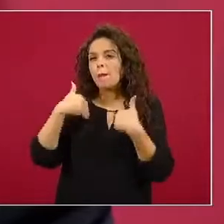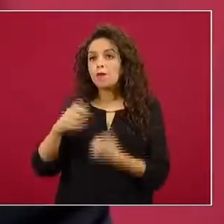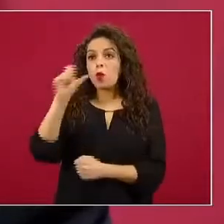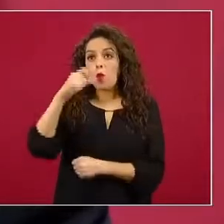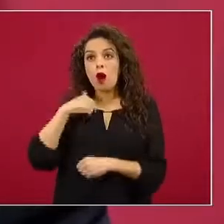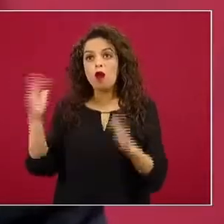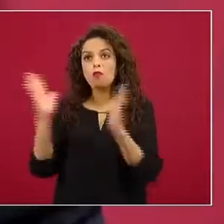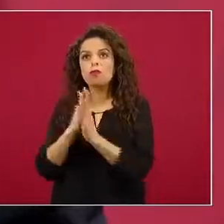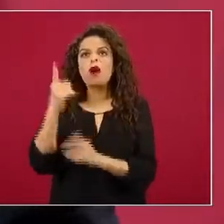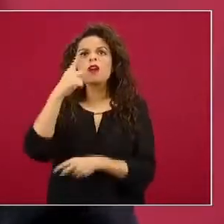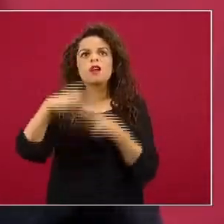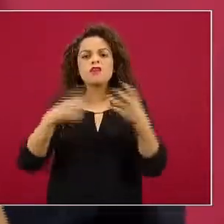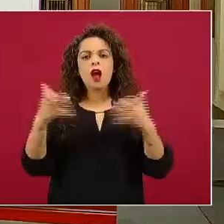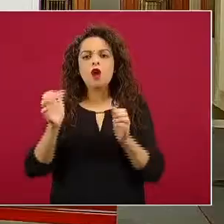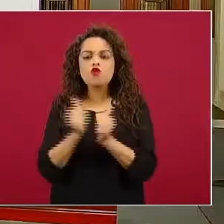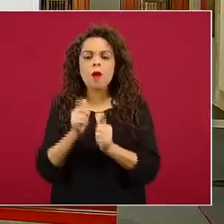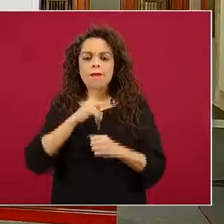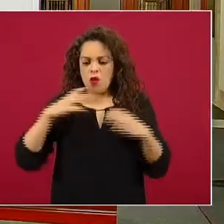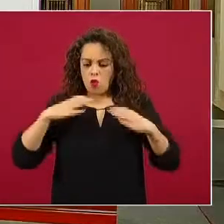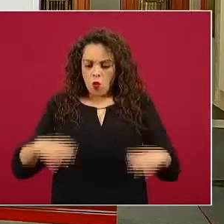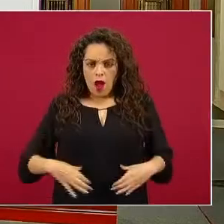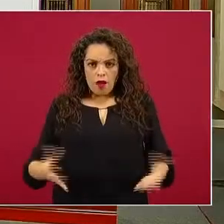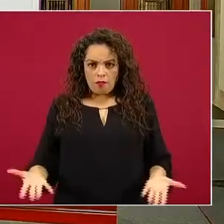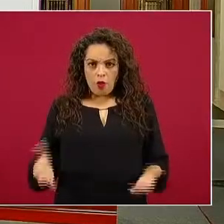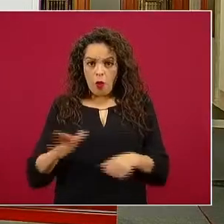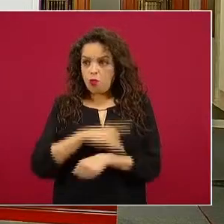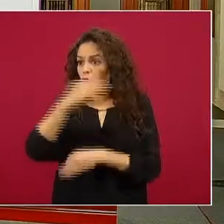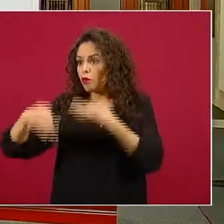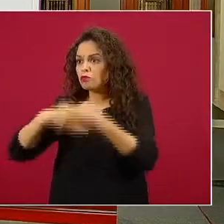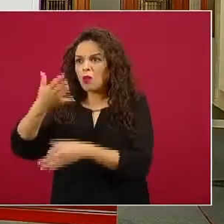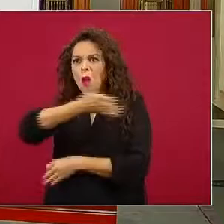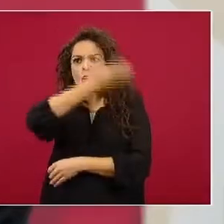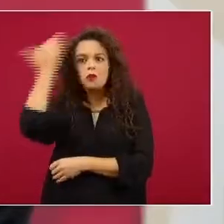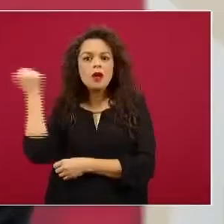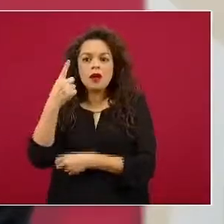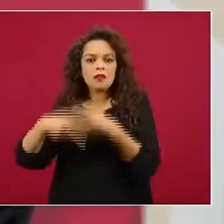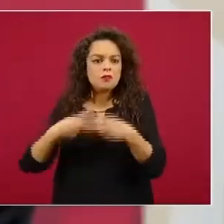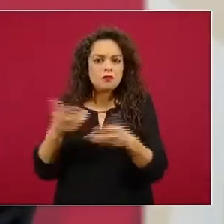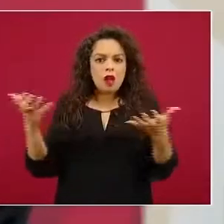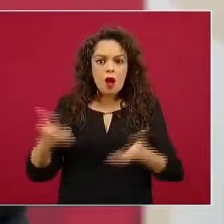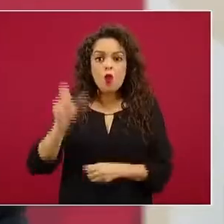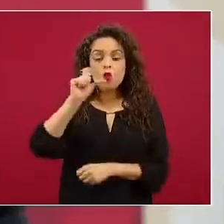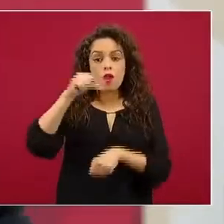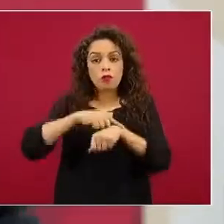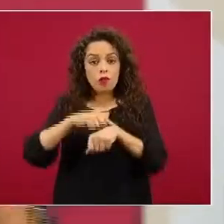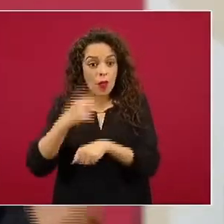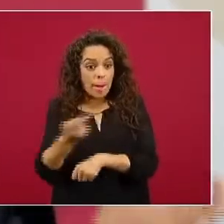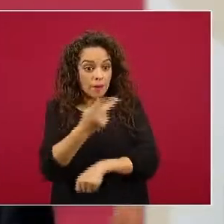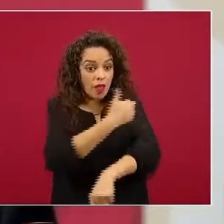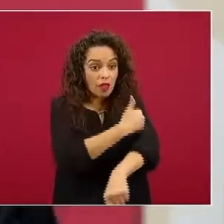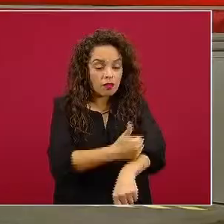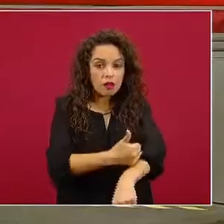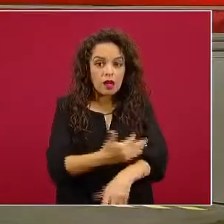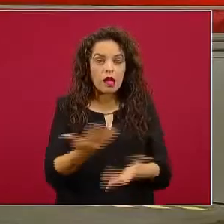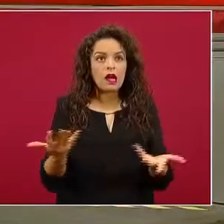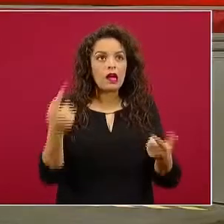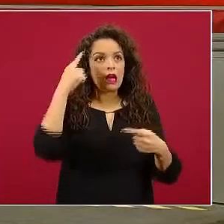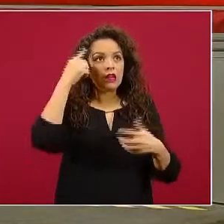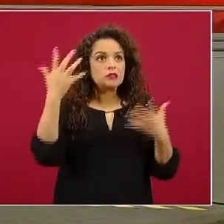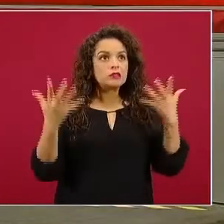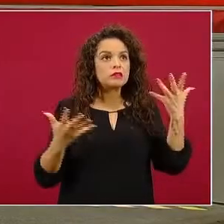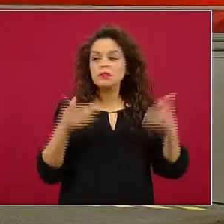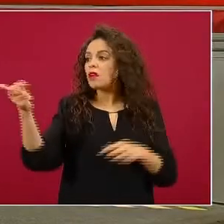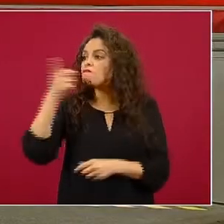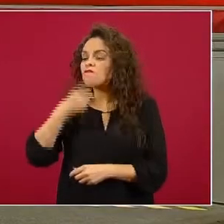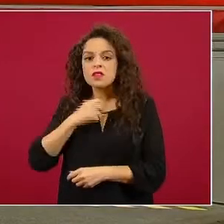suceden estas cosas nadie sabe nada. Y cuando se acercan los médicos a consultar a la familia, dicen, pues, es que nunca me dijo, es que